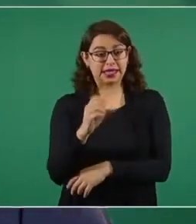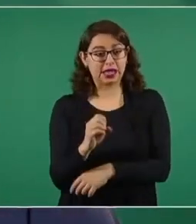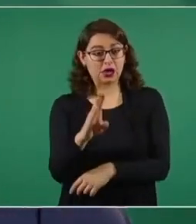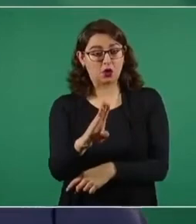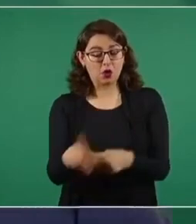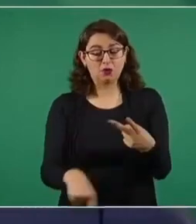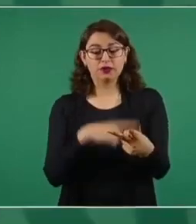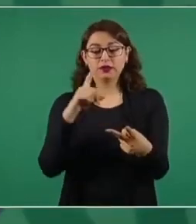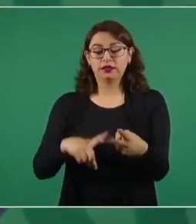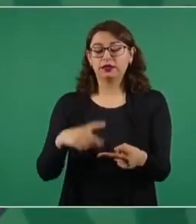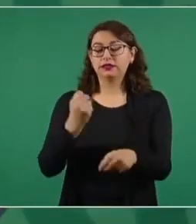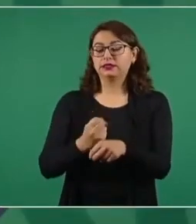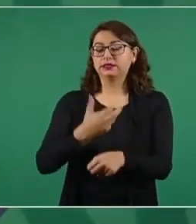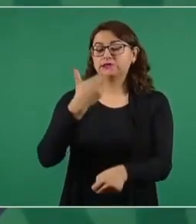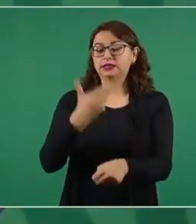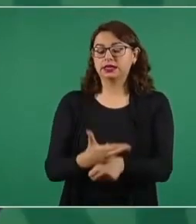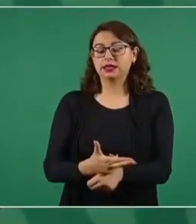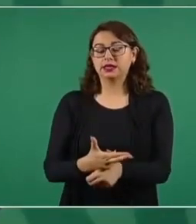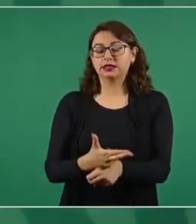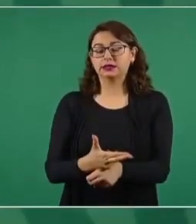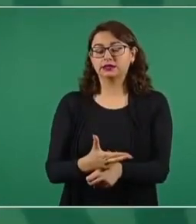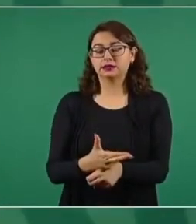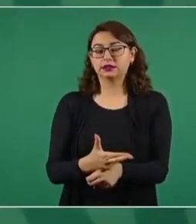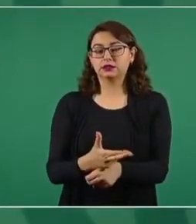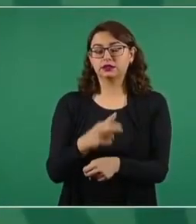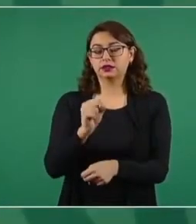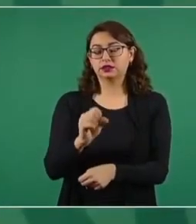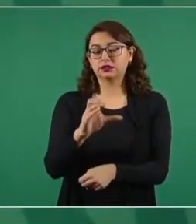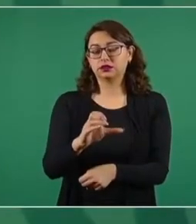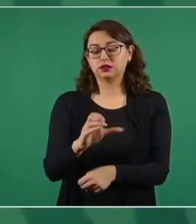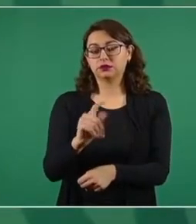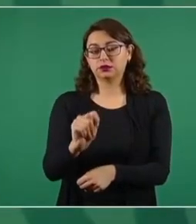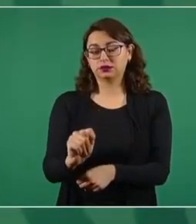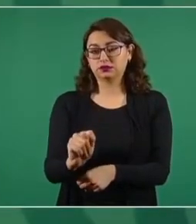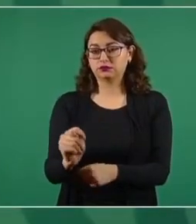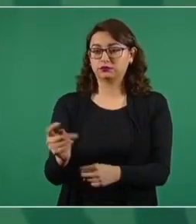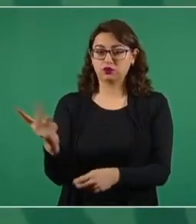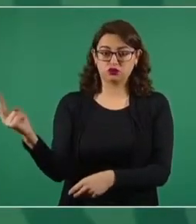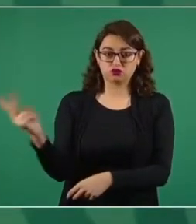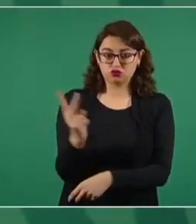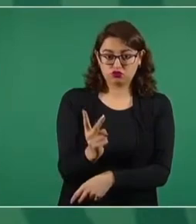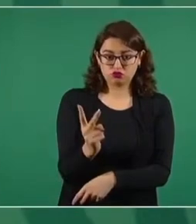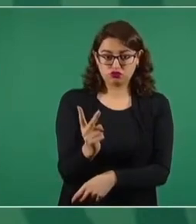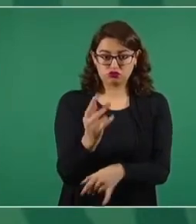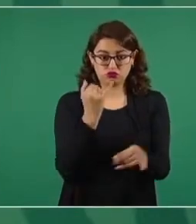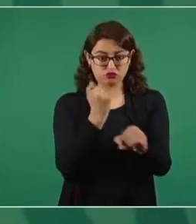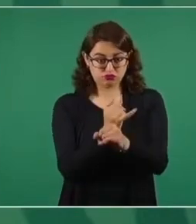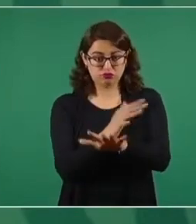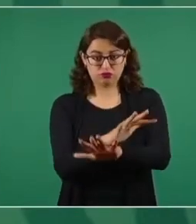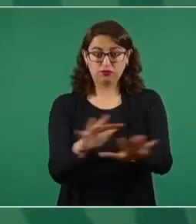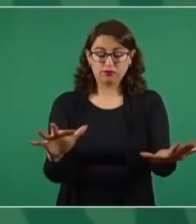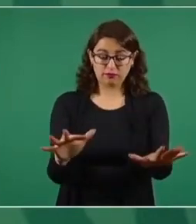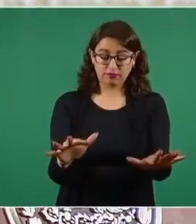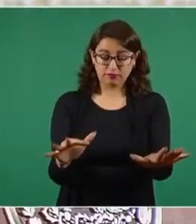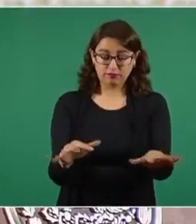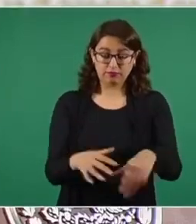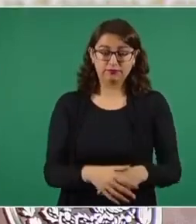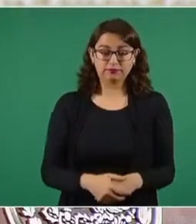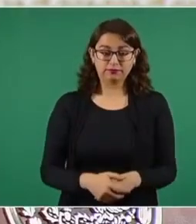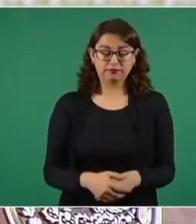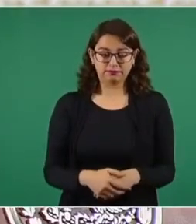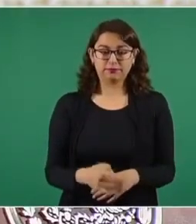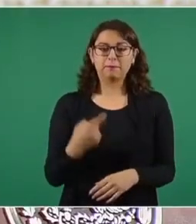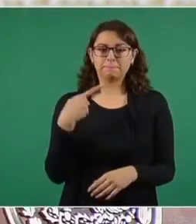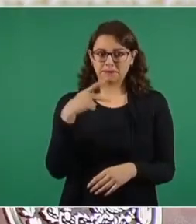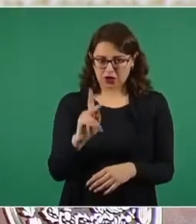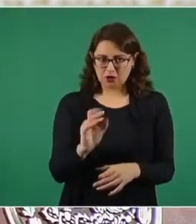de Comunicaciones, Jorge Arganes, y que ellos informen, pero que le demos más